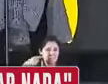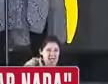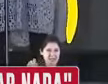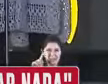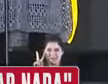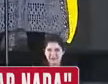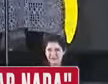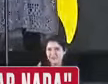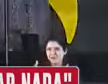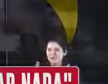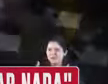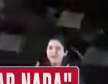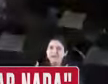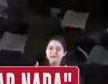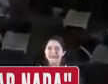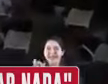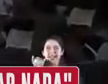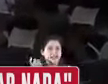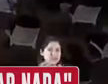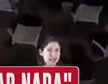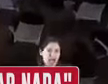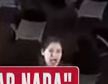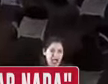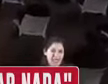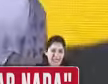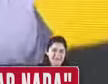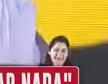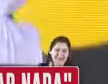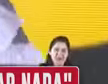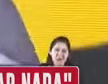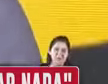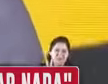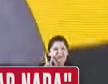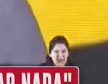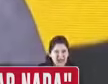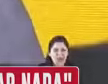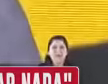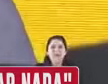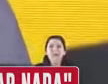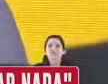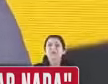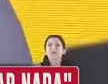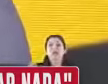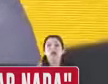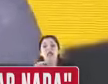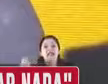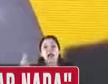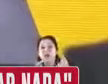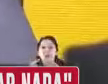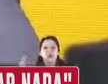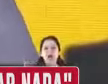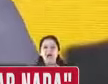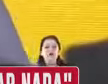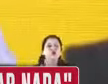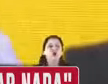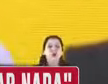confieso que lo agarre empezado y entonces aparentemente estaban preguntando por